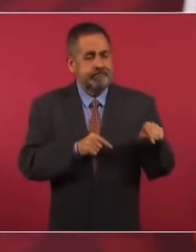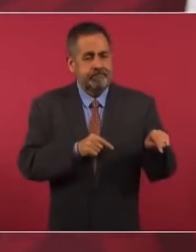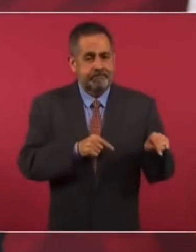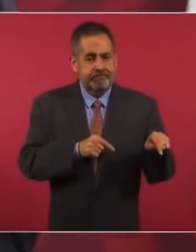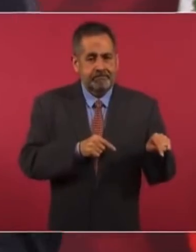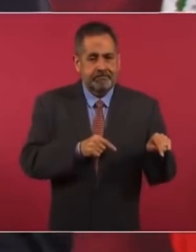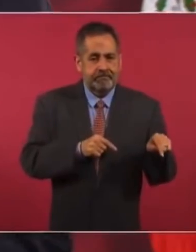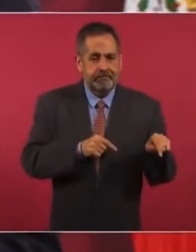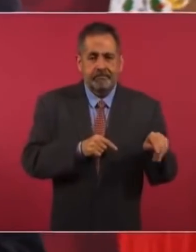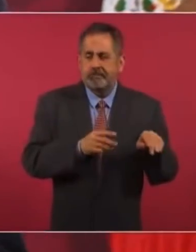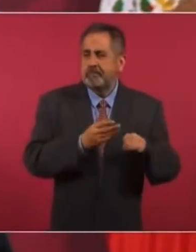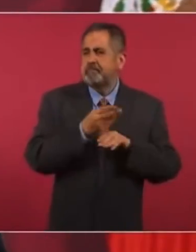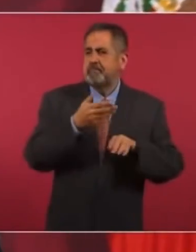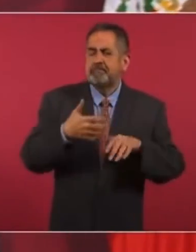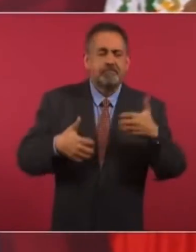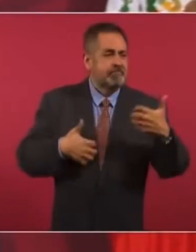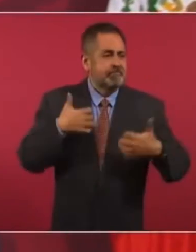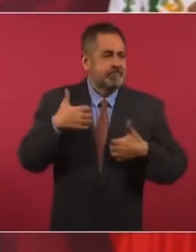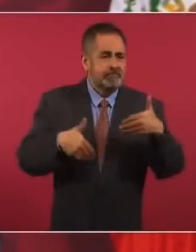están muy molestos